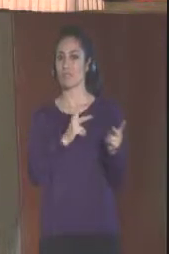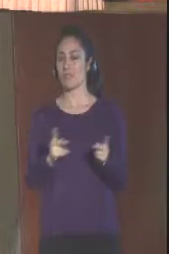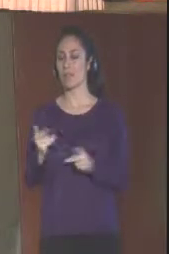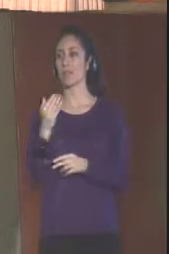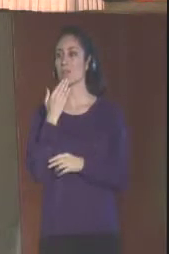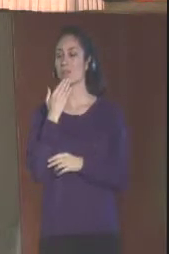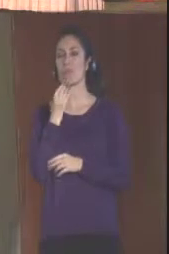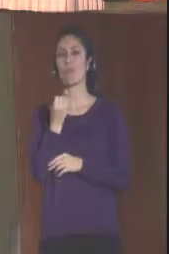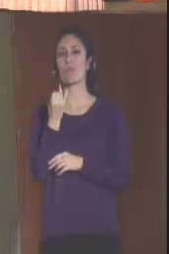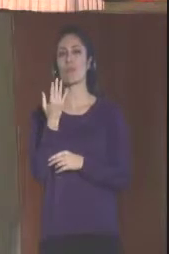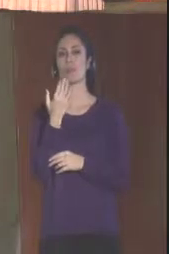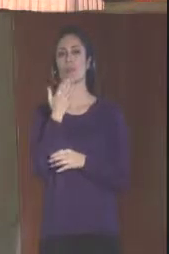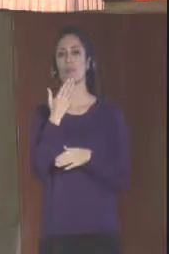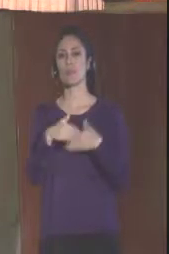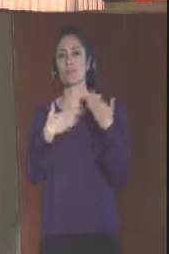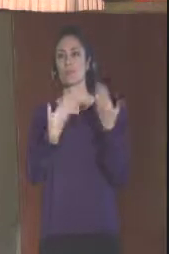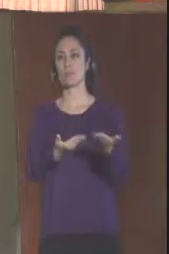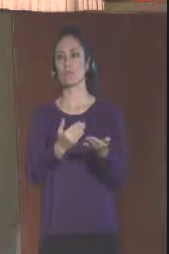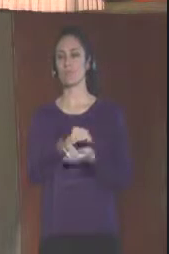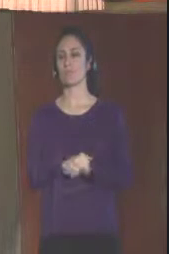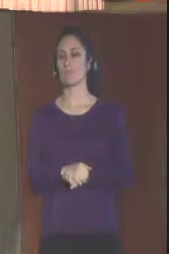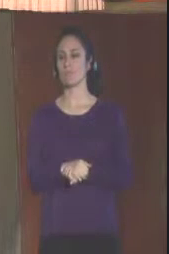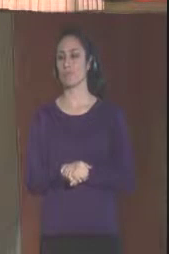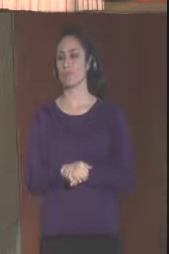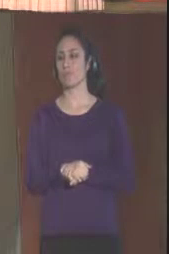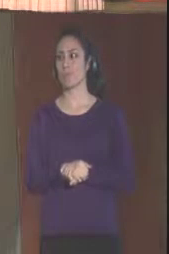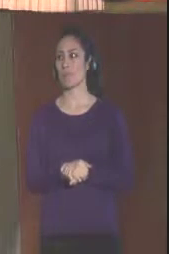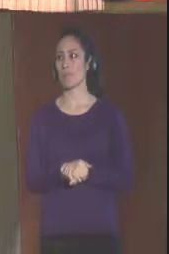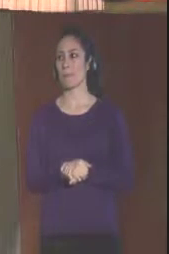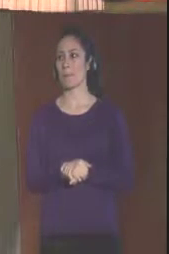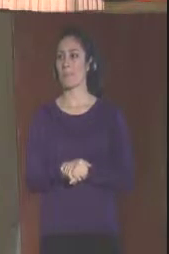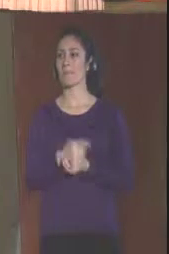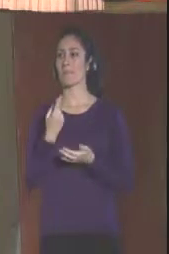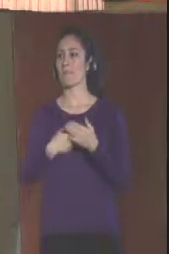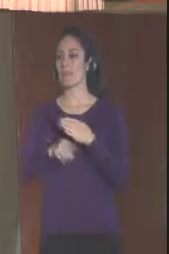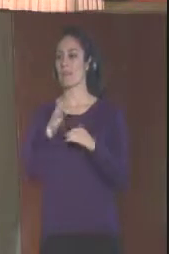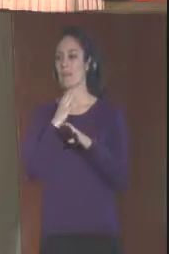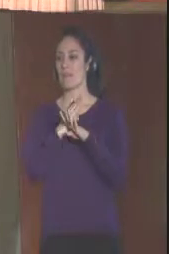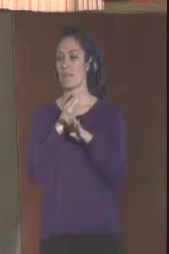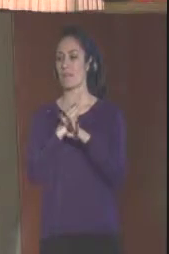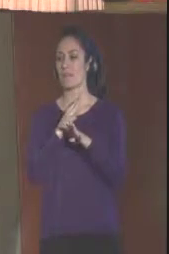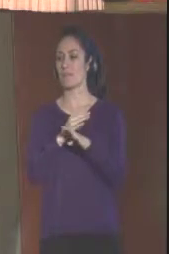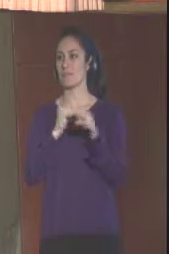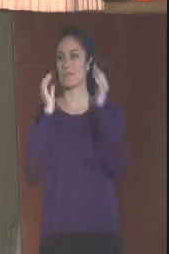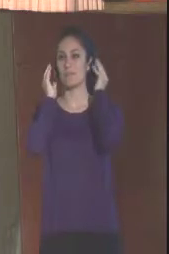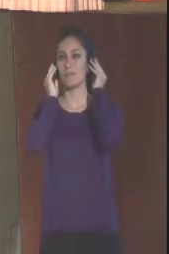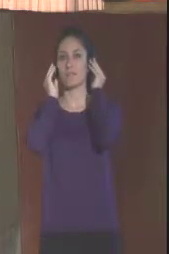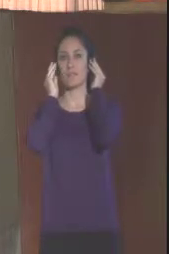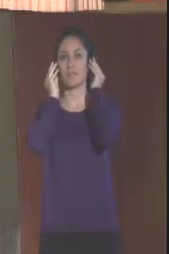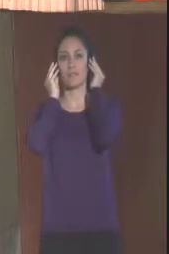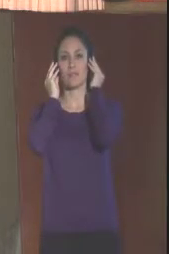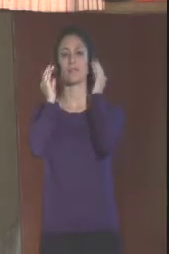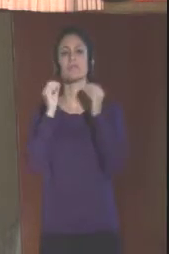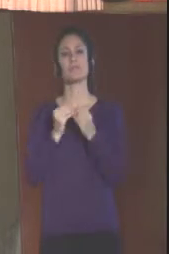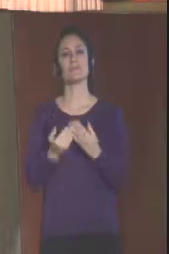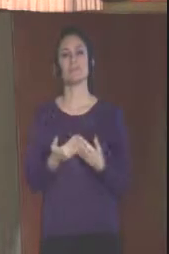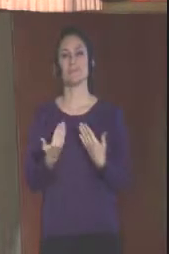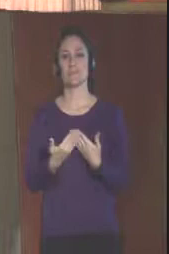los cuatro expositores que en el mismo orden que hablaron nos respondieran una pregunta muy